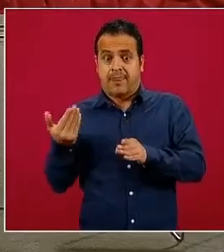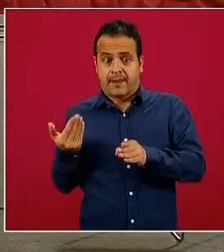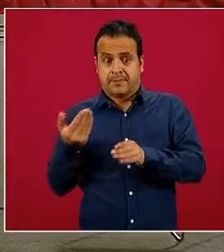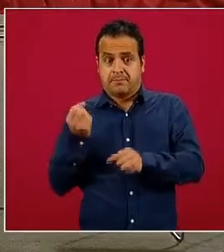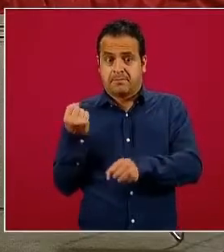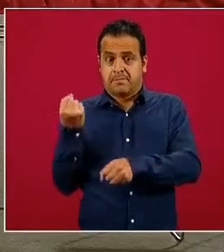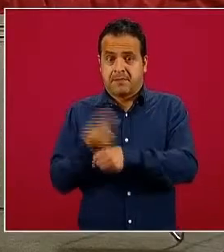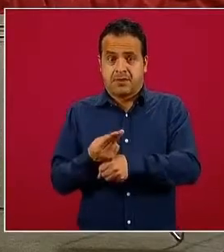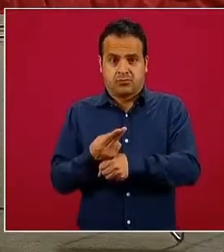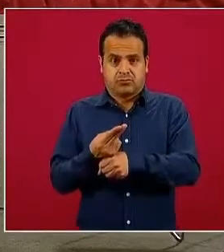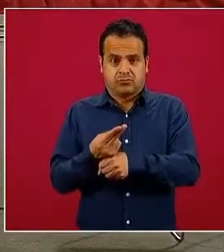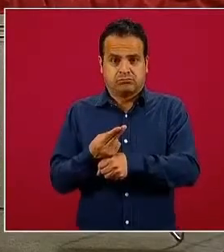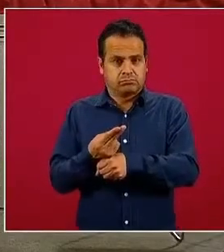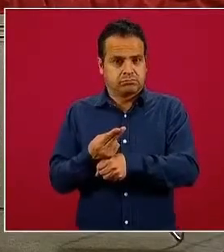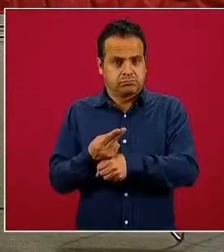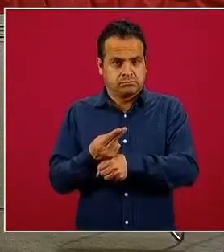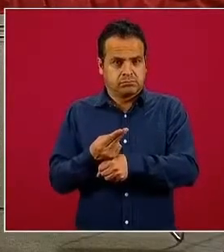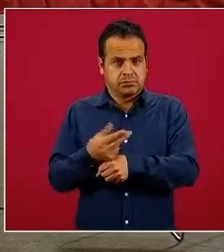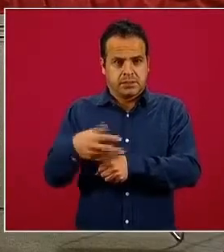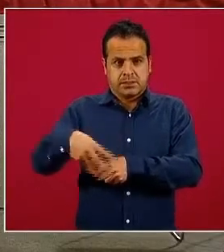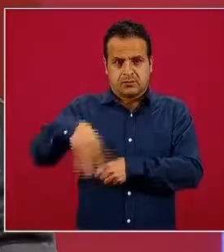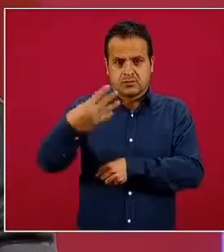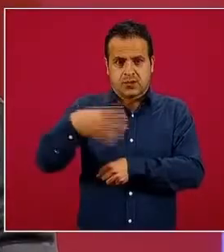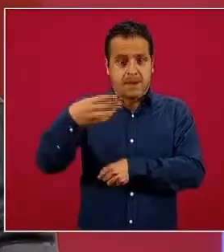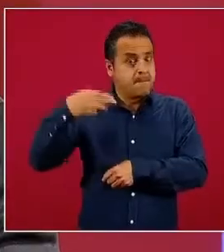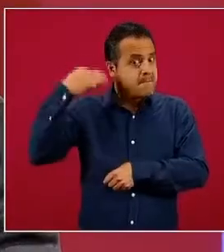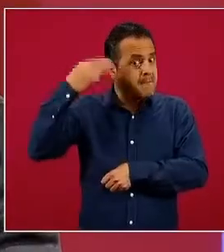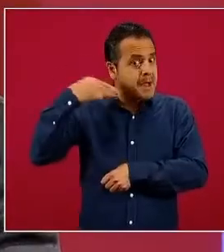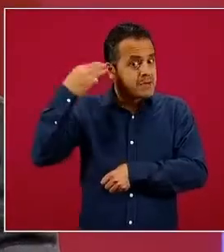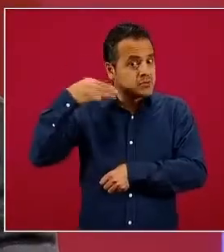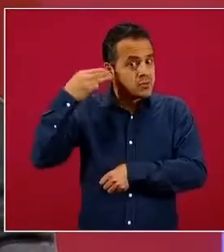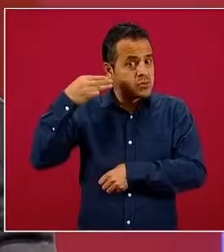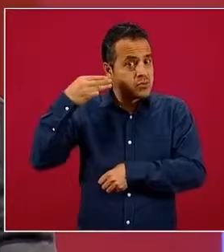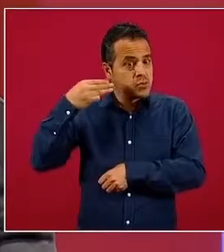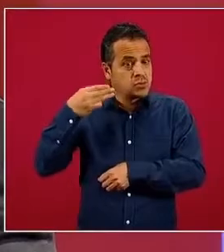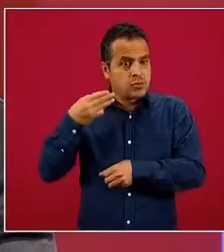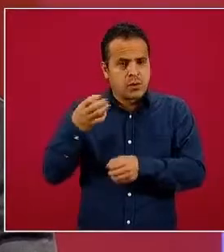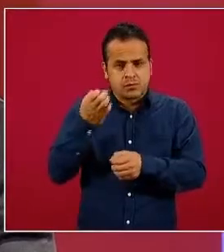de marzo, cuando teníamos tan solo 12 casos.